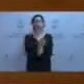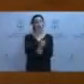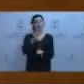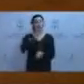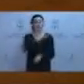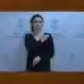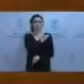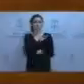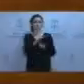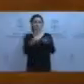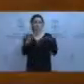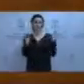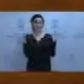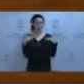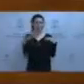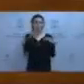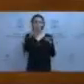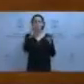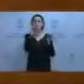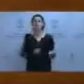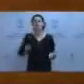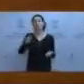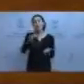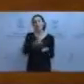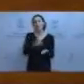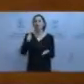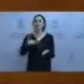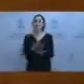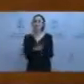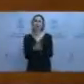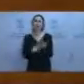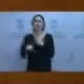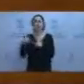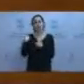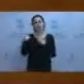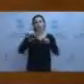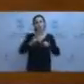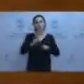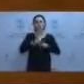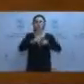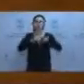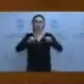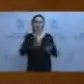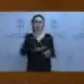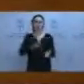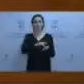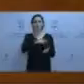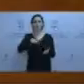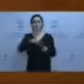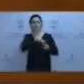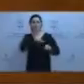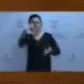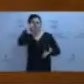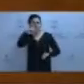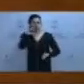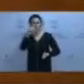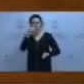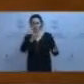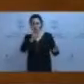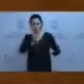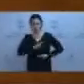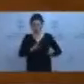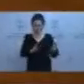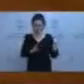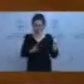conteste que como es interventora general, como antigua interventora general del Principado de Asturias, debería de saberlo. ¿Pero qué es lo que debería